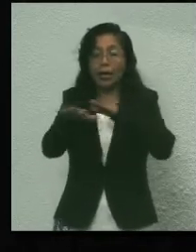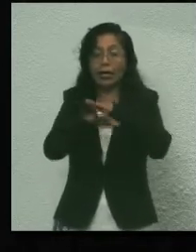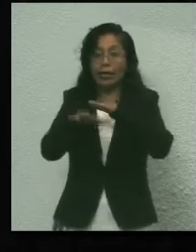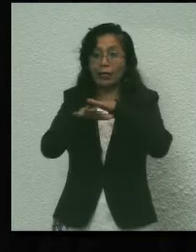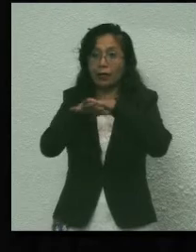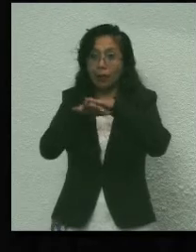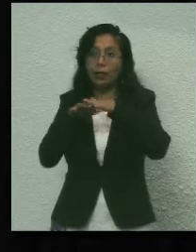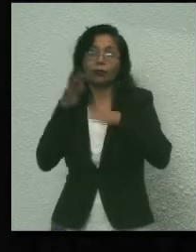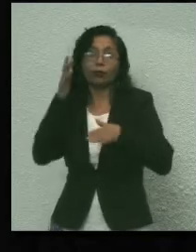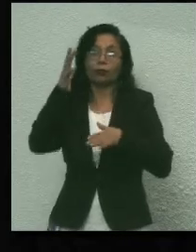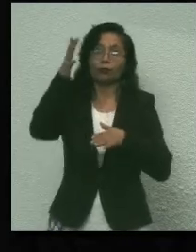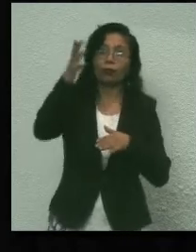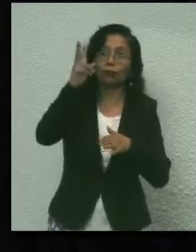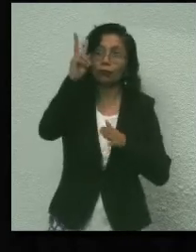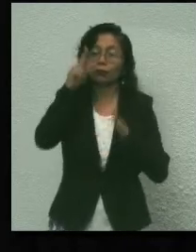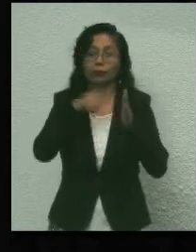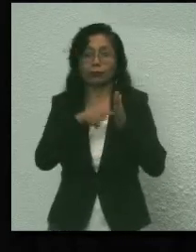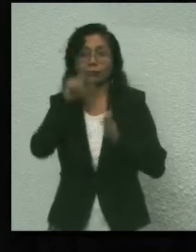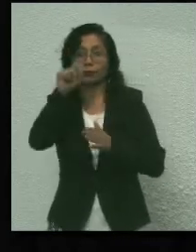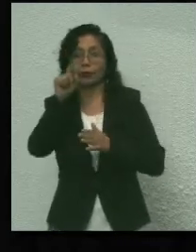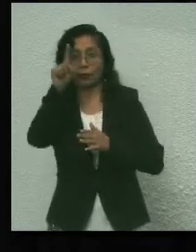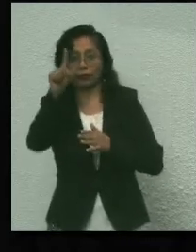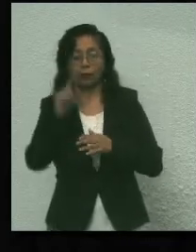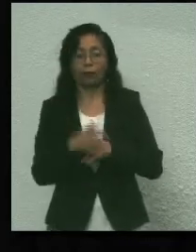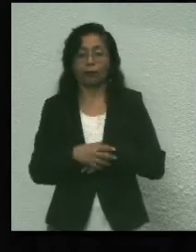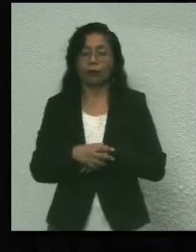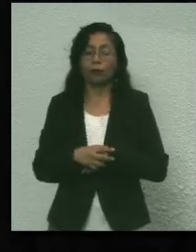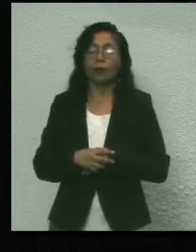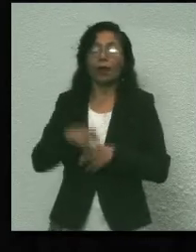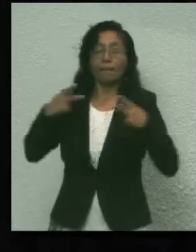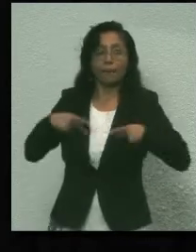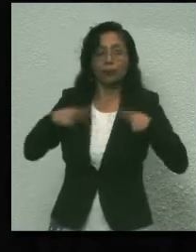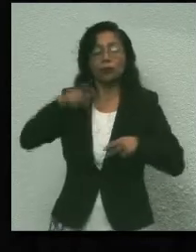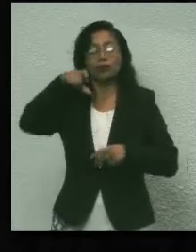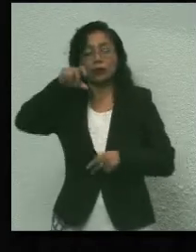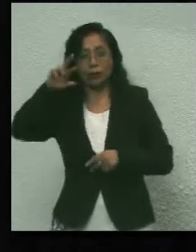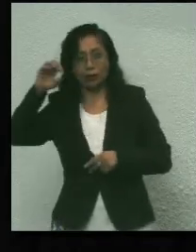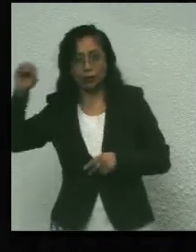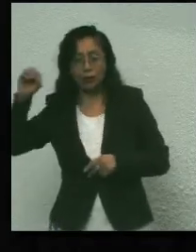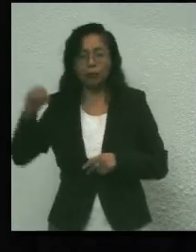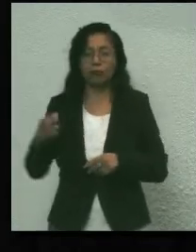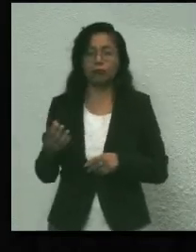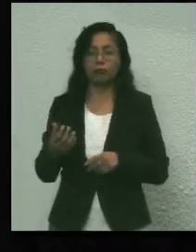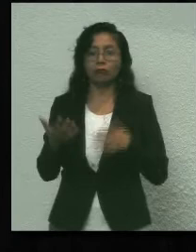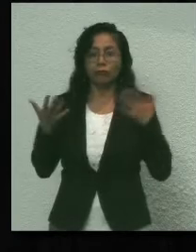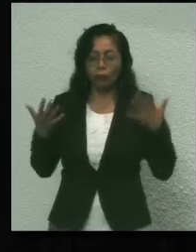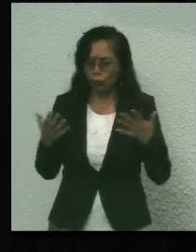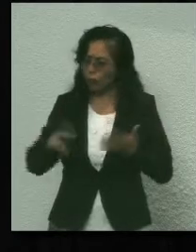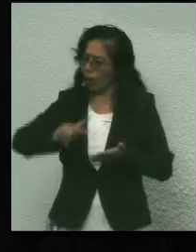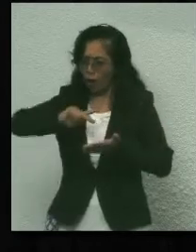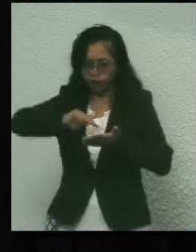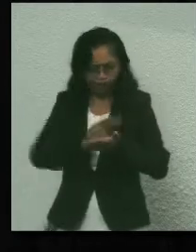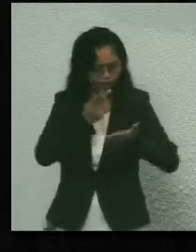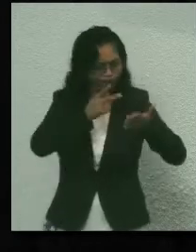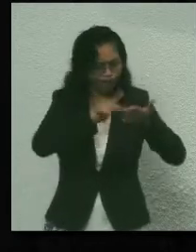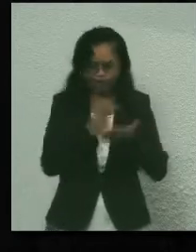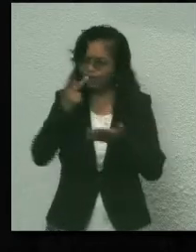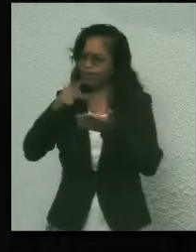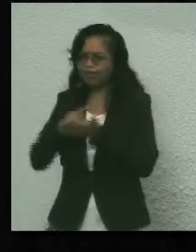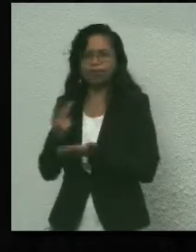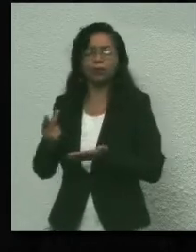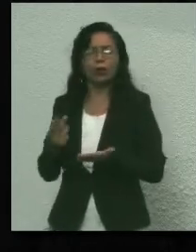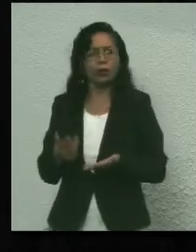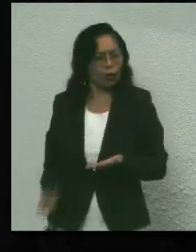en el 2021. Las y los quintanarroenses hemos demostrado una y otra vez que